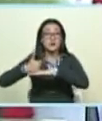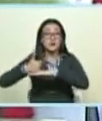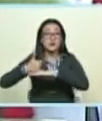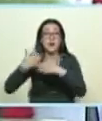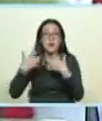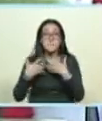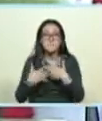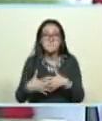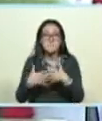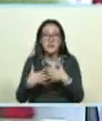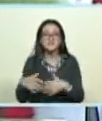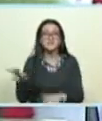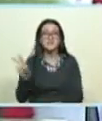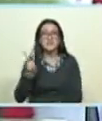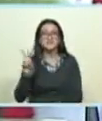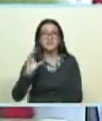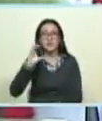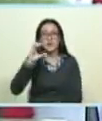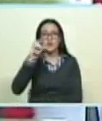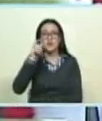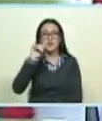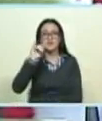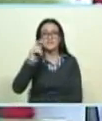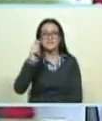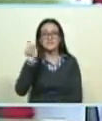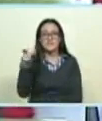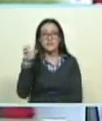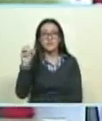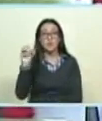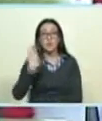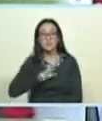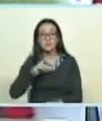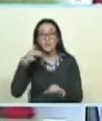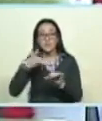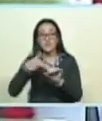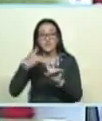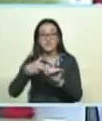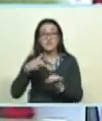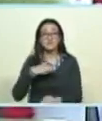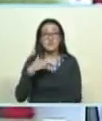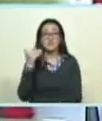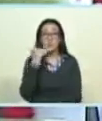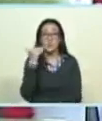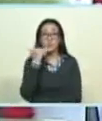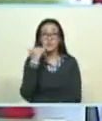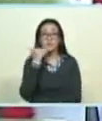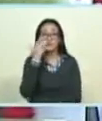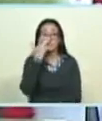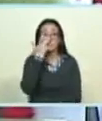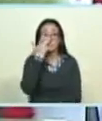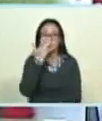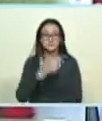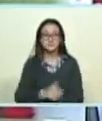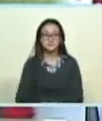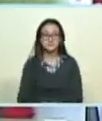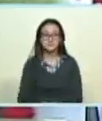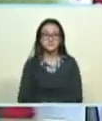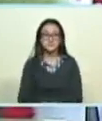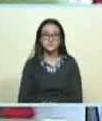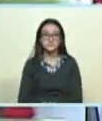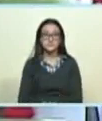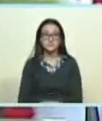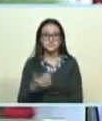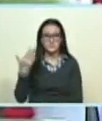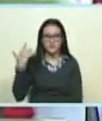la empresa venezolana Citgo, dependiente de PDVSA en Estados Unidos. Hace unos días,